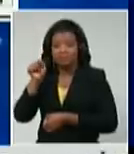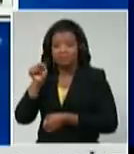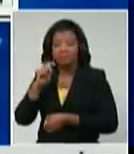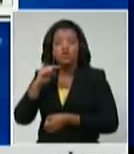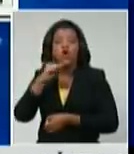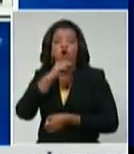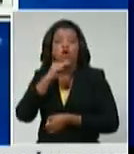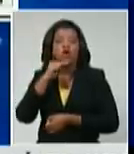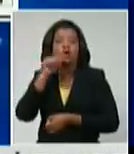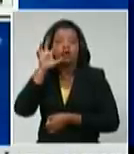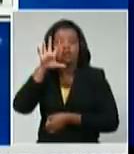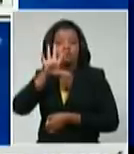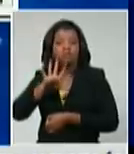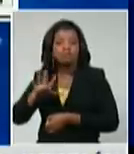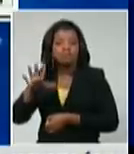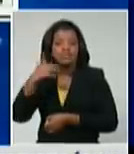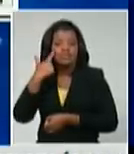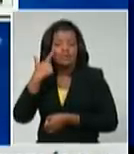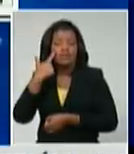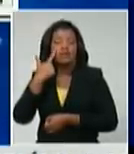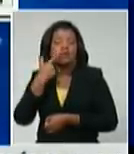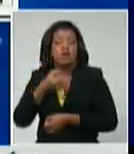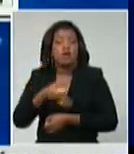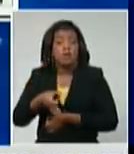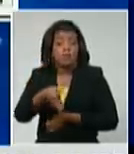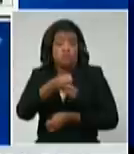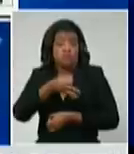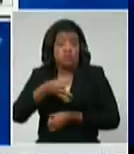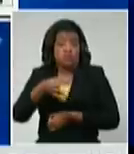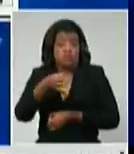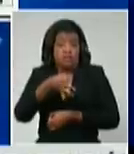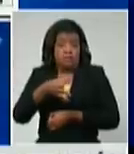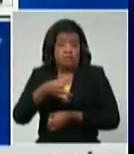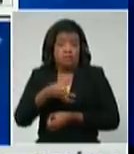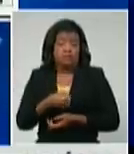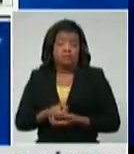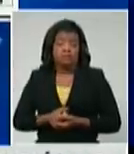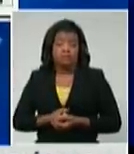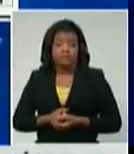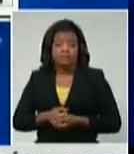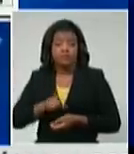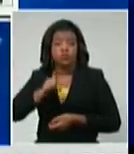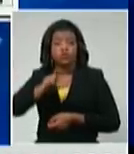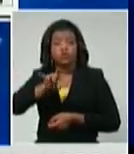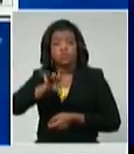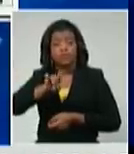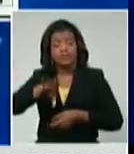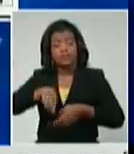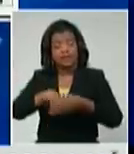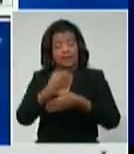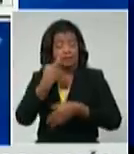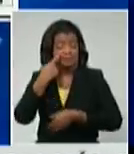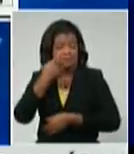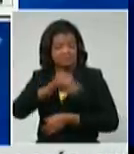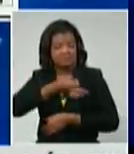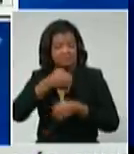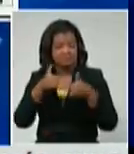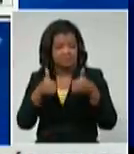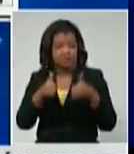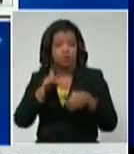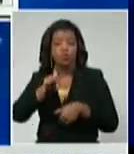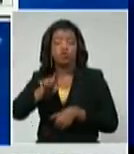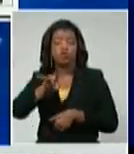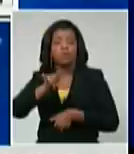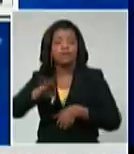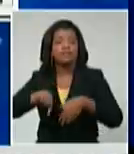Y en los municipios, pues el municipio en los últimos 15 días, fíjense, en los últimos 15